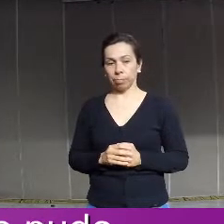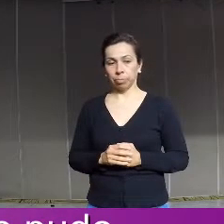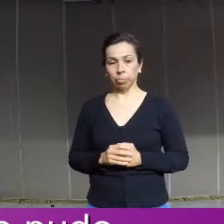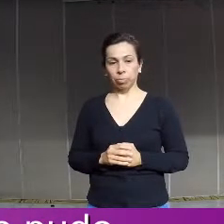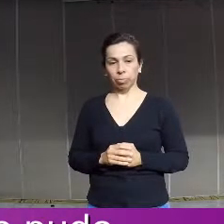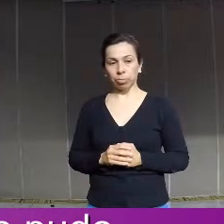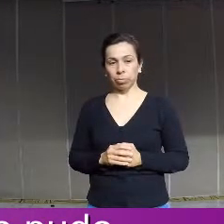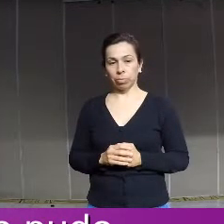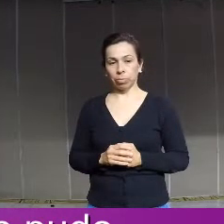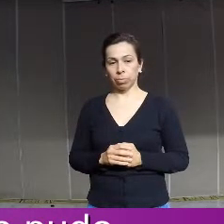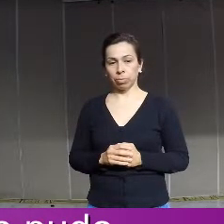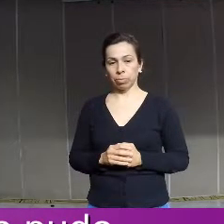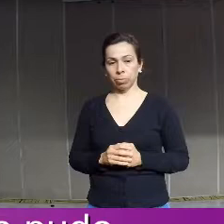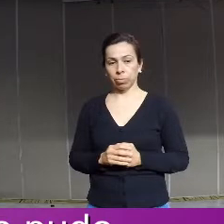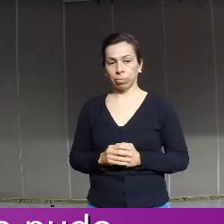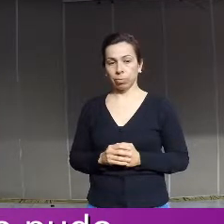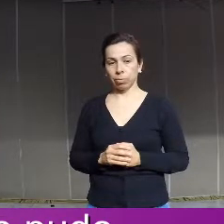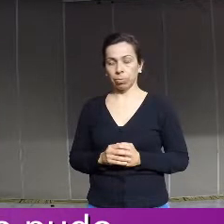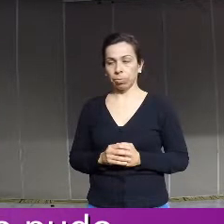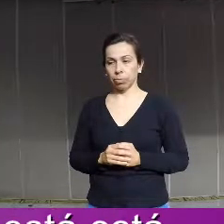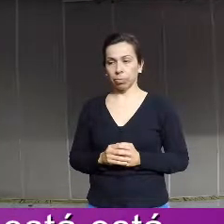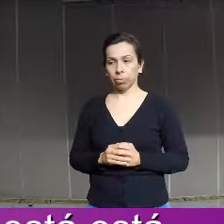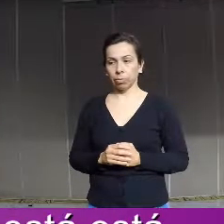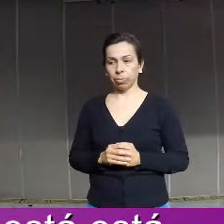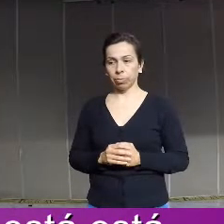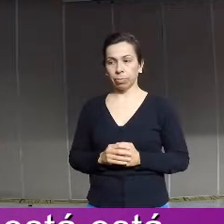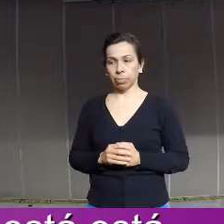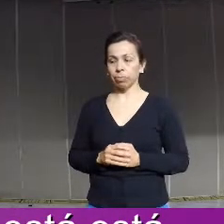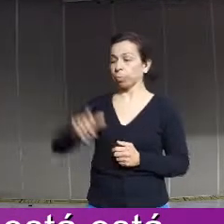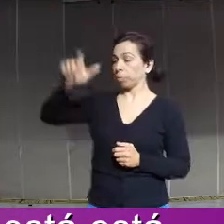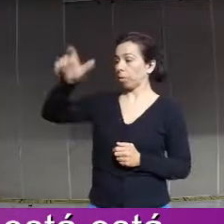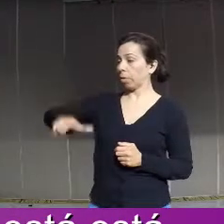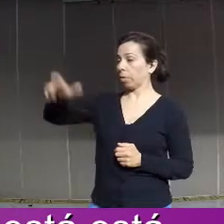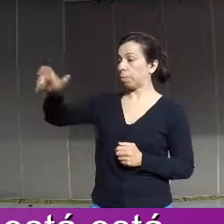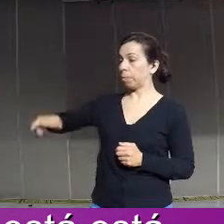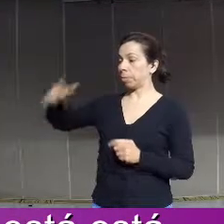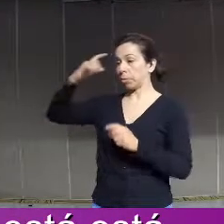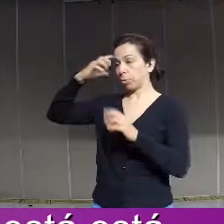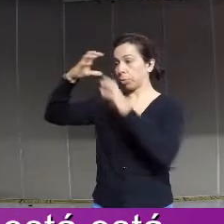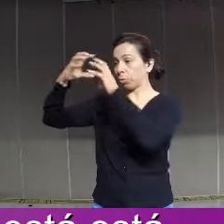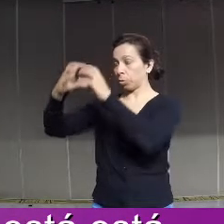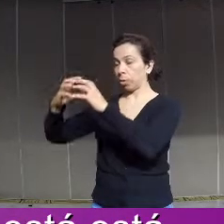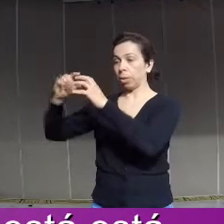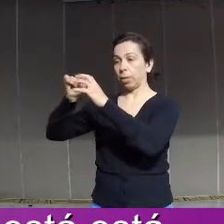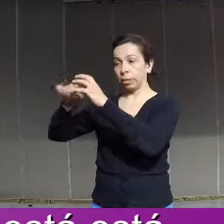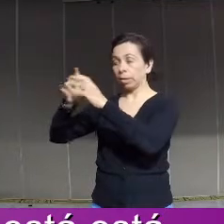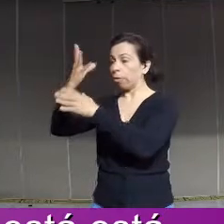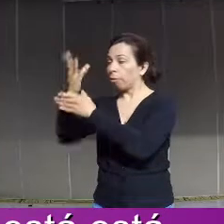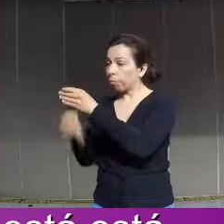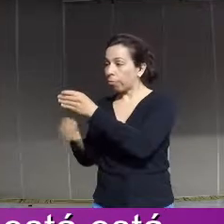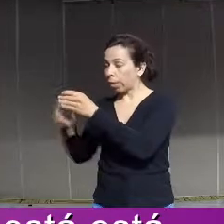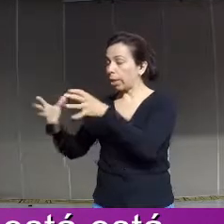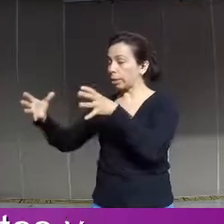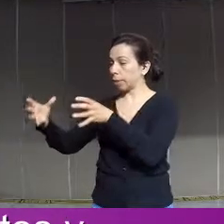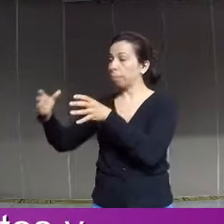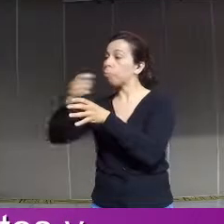siempre buscarle la vuelta para pesar a un paciente neurológico, porque no es fácil. Generalmente uno lo tiene que levantar a